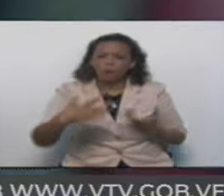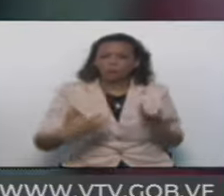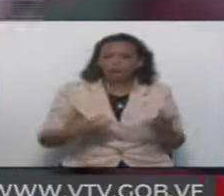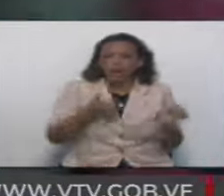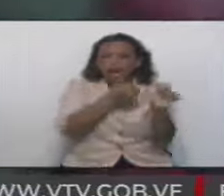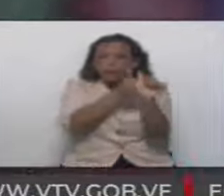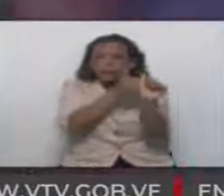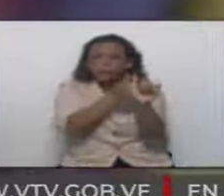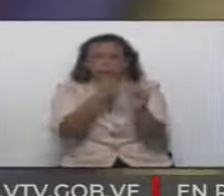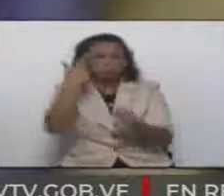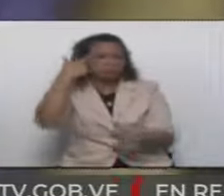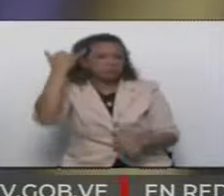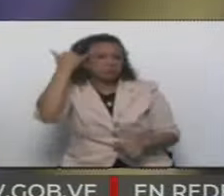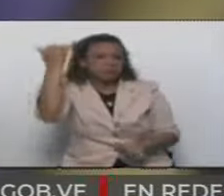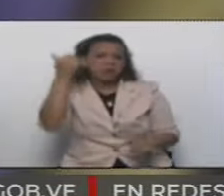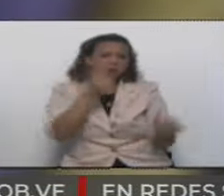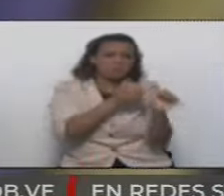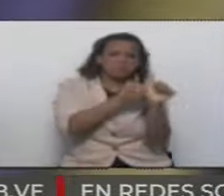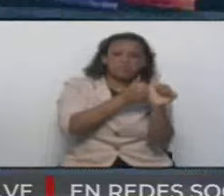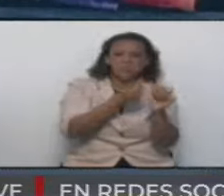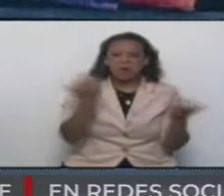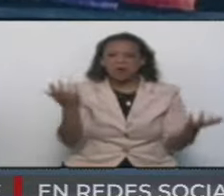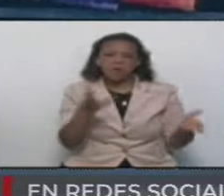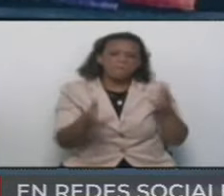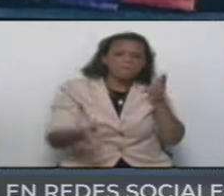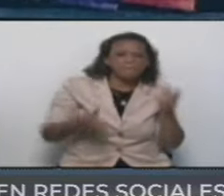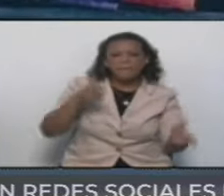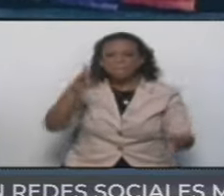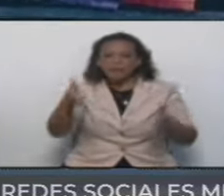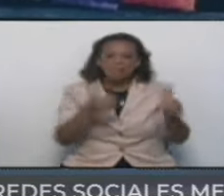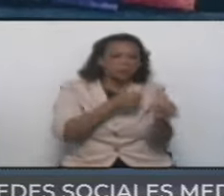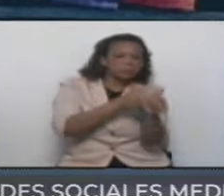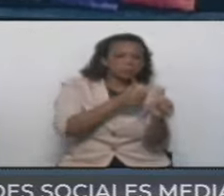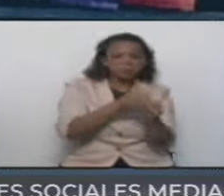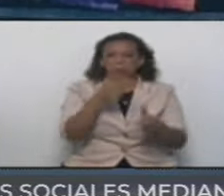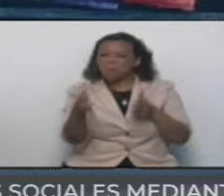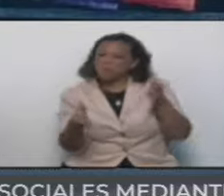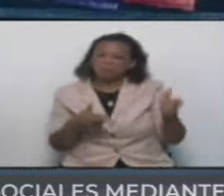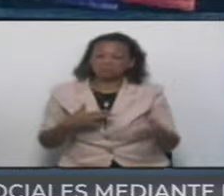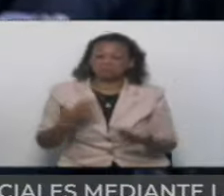Nonato, mira, Guachimán Nonato.